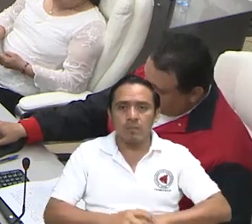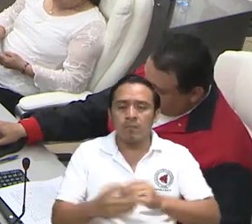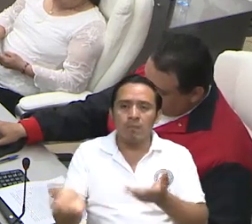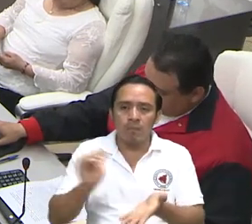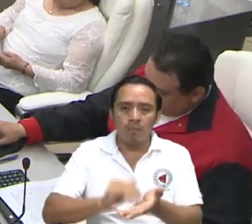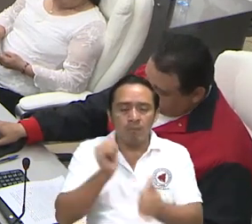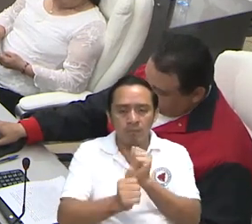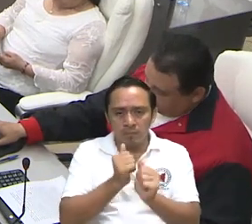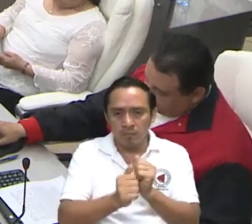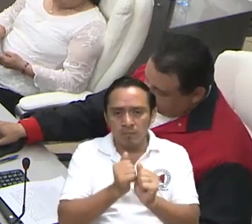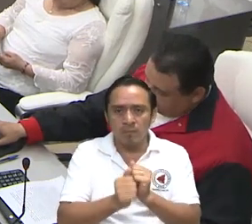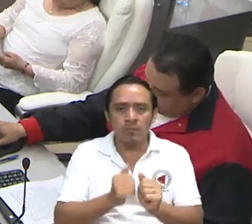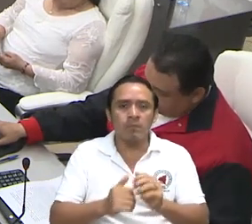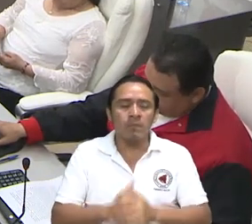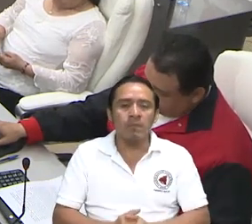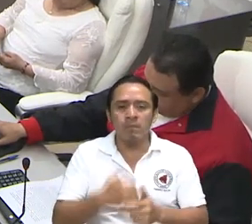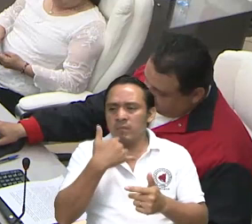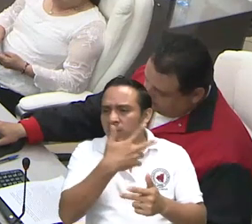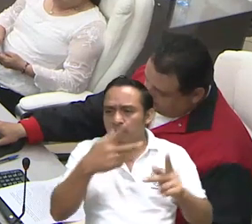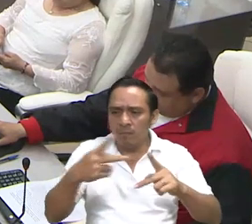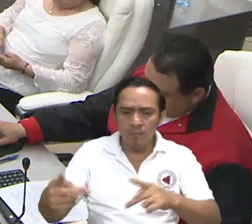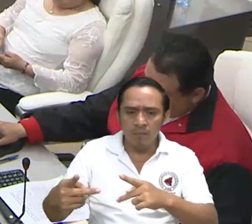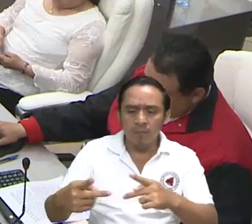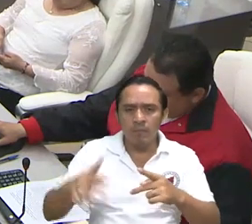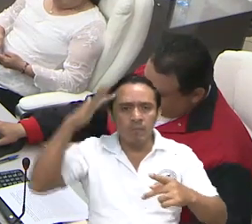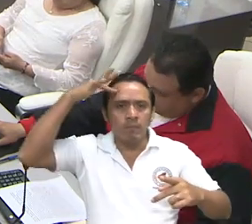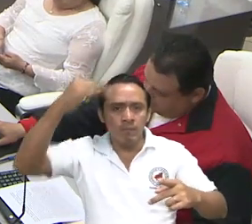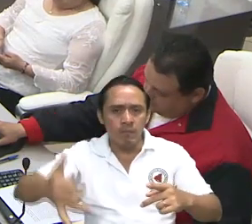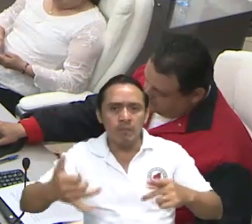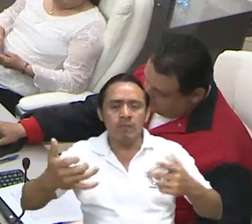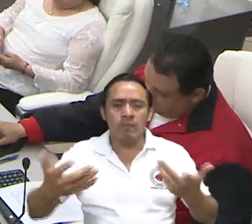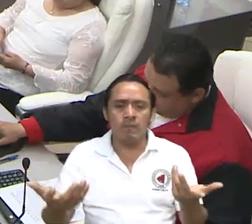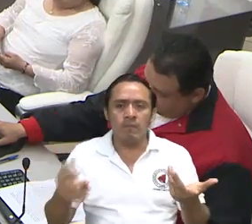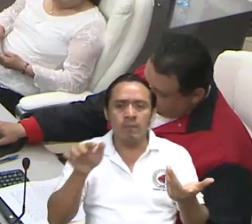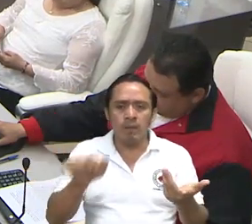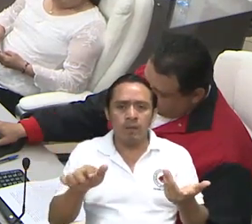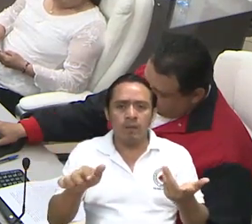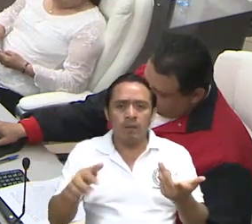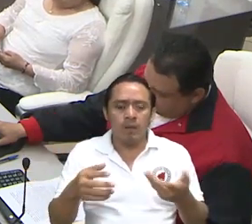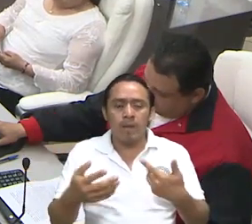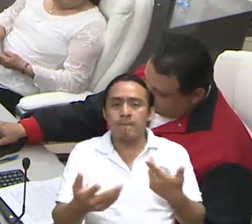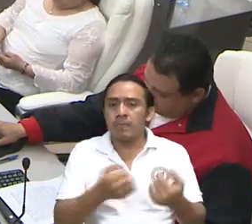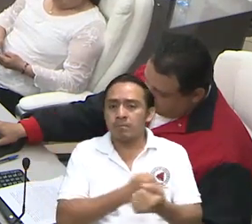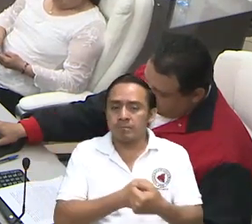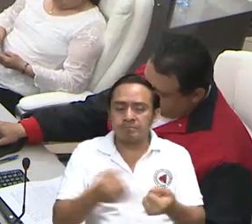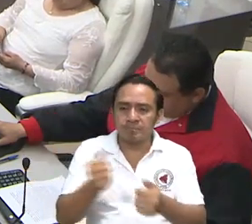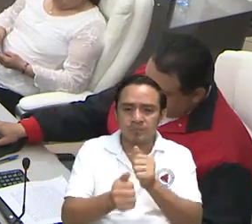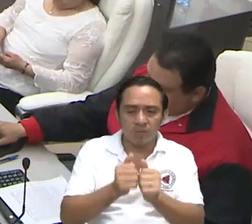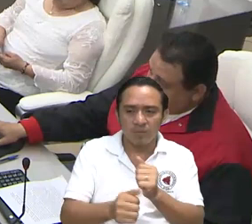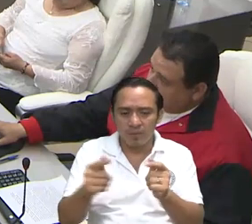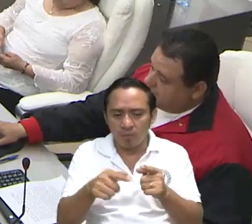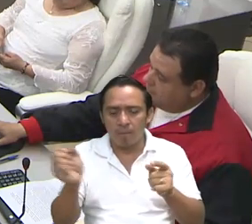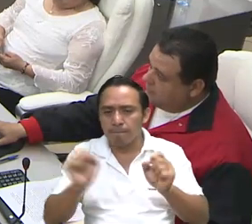nuevamente se vio amenazada por criminales vendepatrias, quienes ejecutaron acciones terroristas